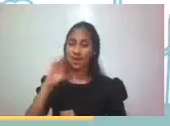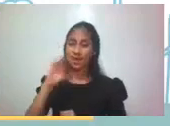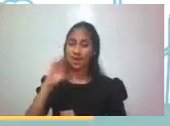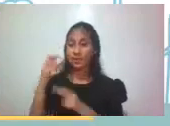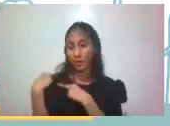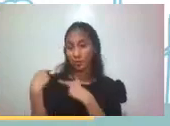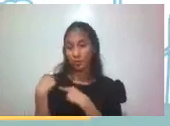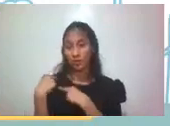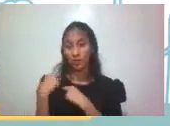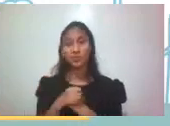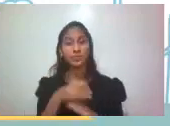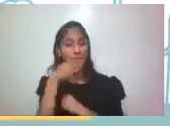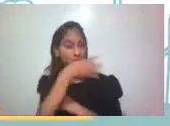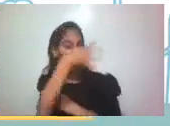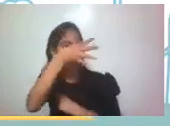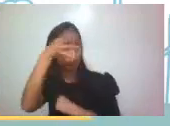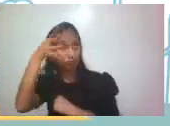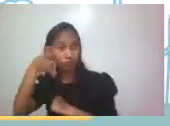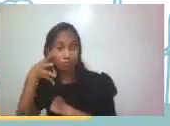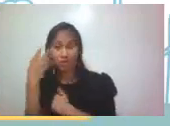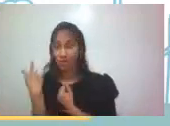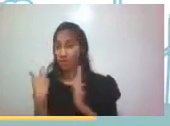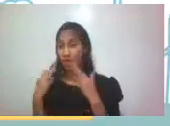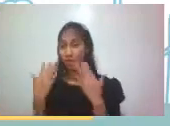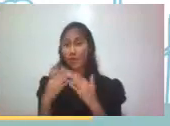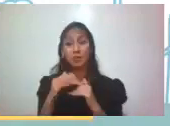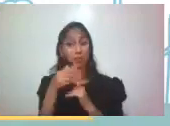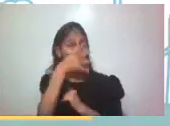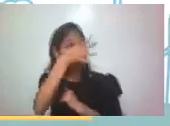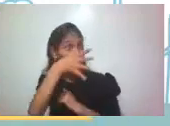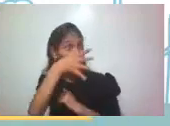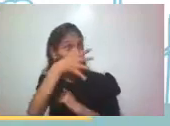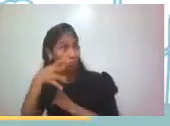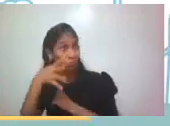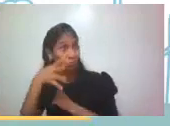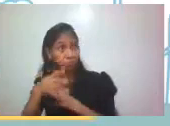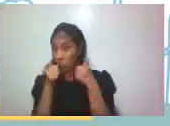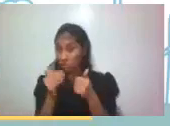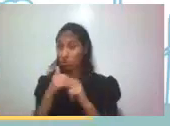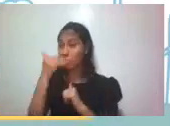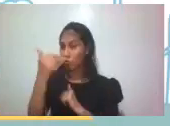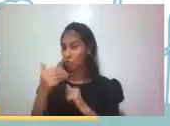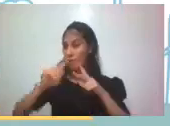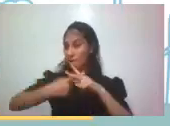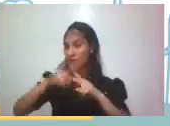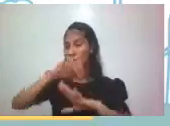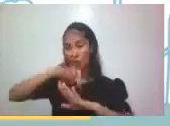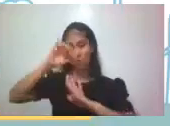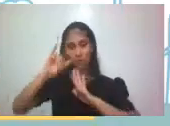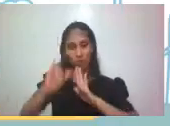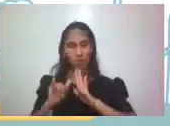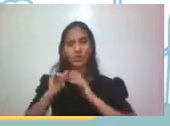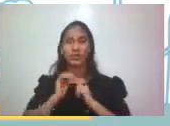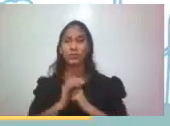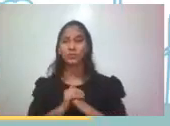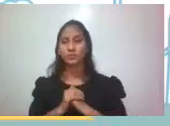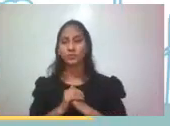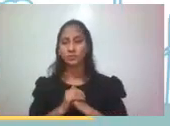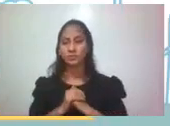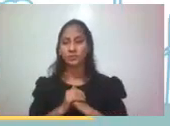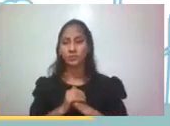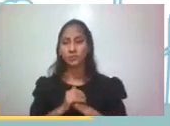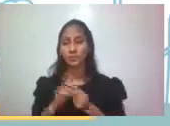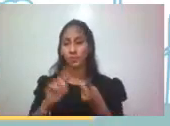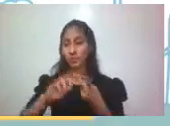las verificaciones necesarias para que un proyecto entre a operaciones. Hay